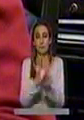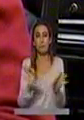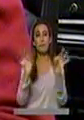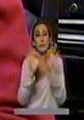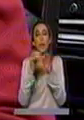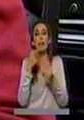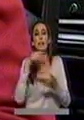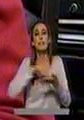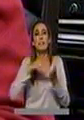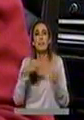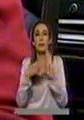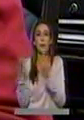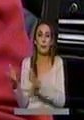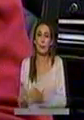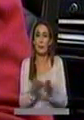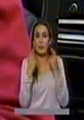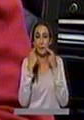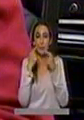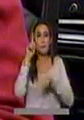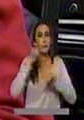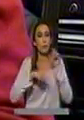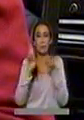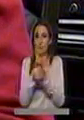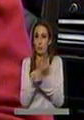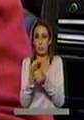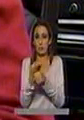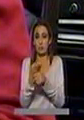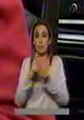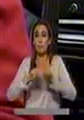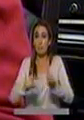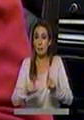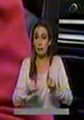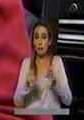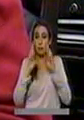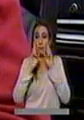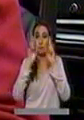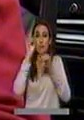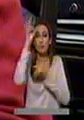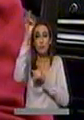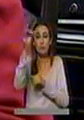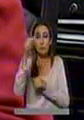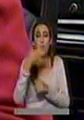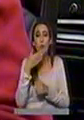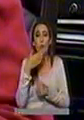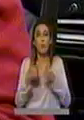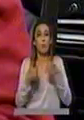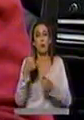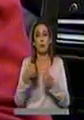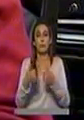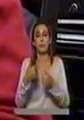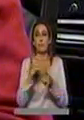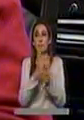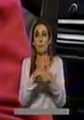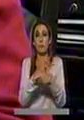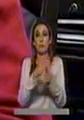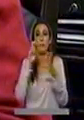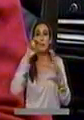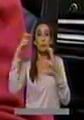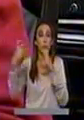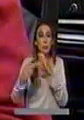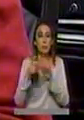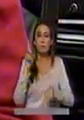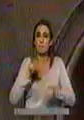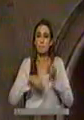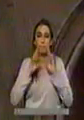implica que los servicios no están siendo usados, por lo tanto, la proyección de la productividad turística no